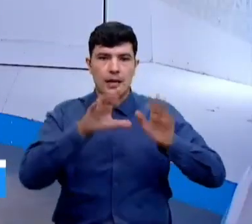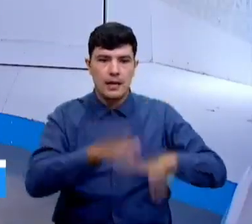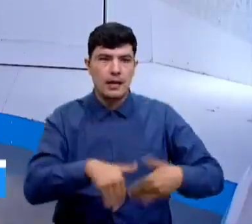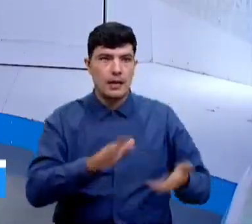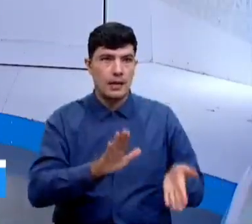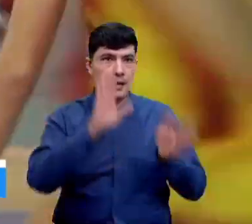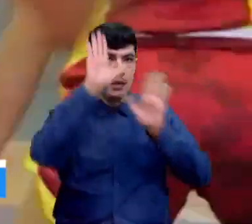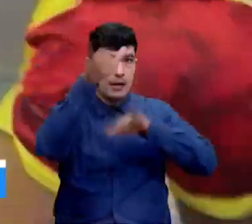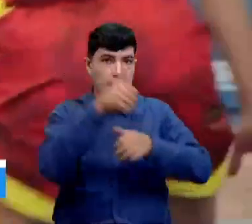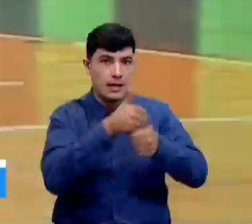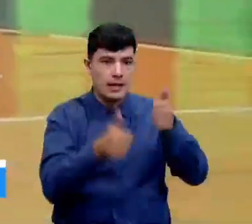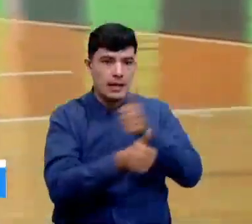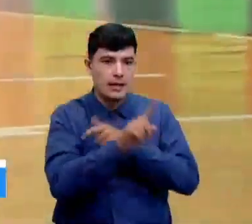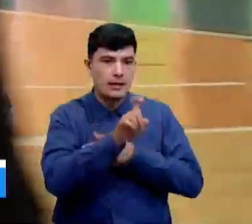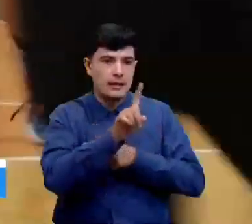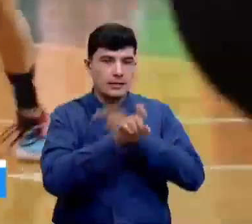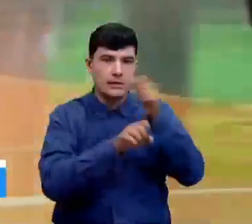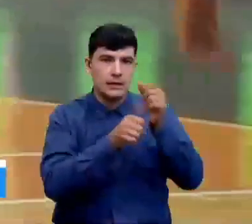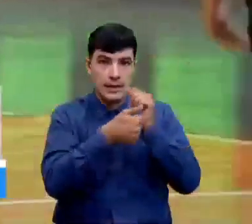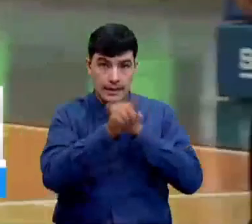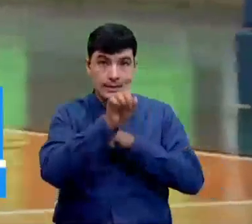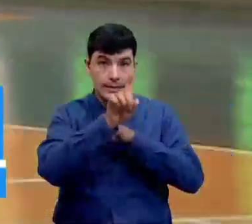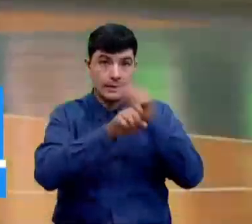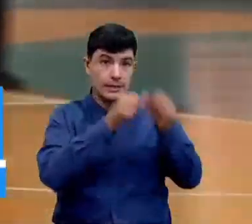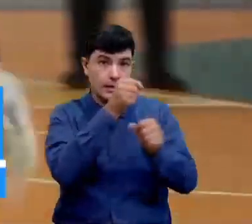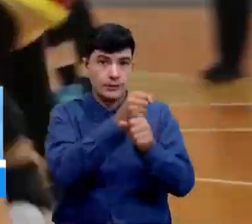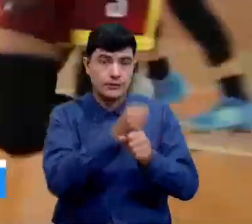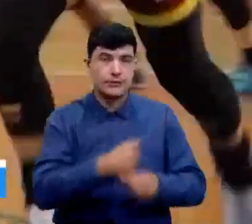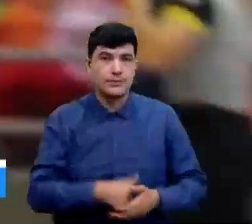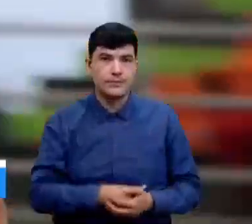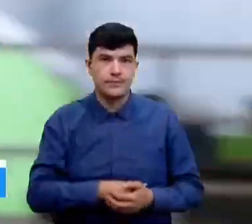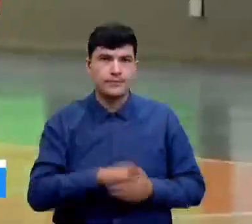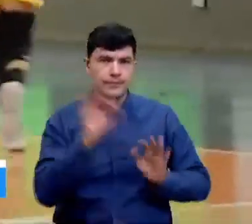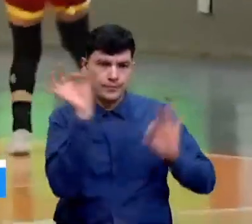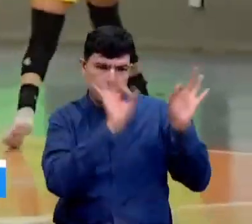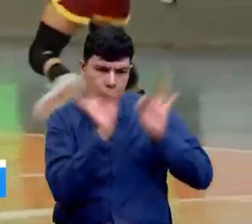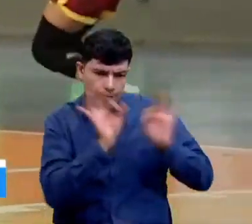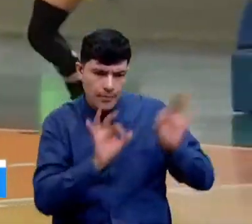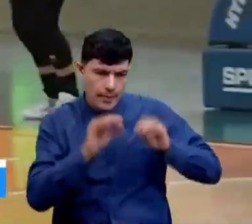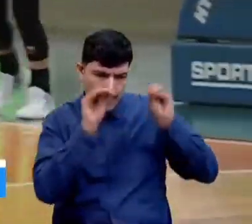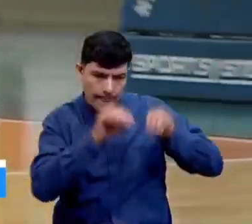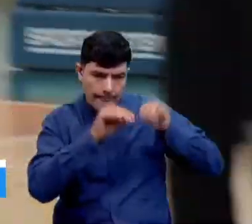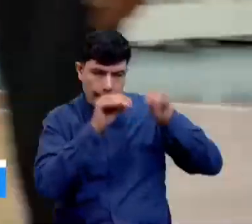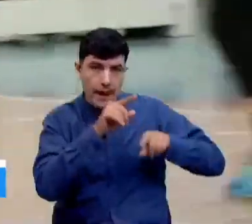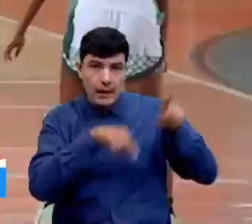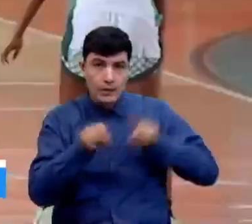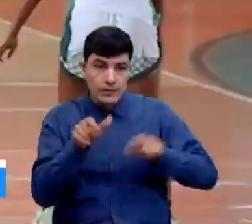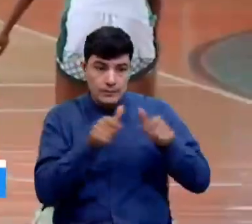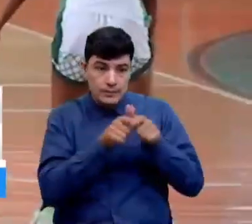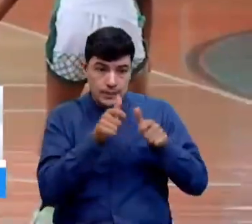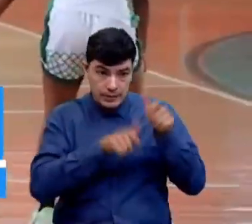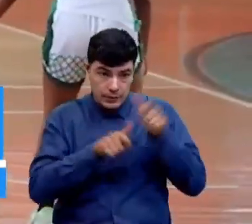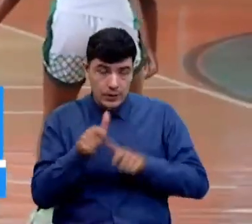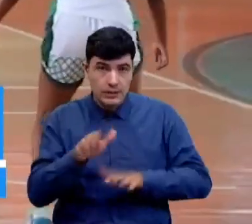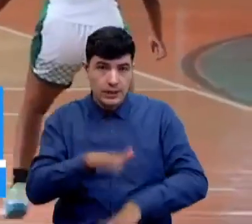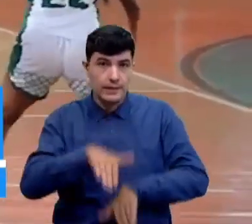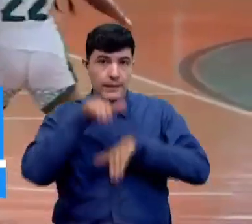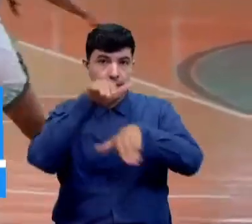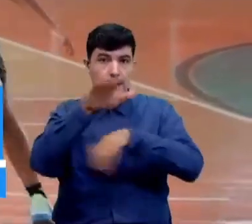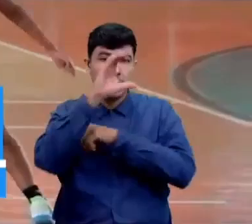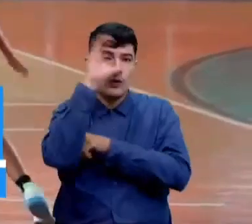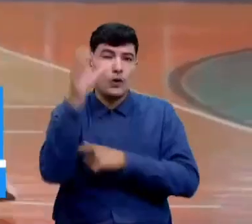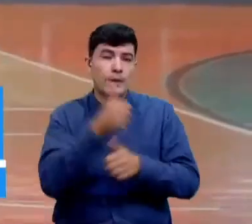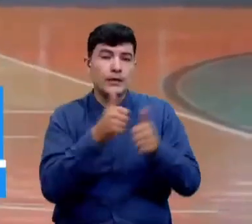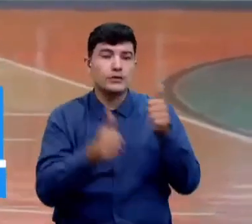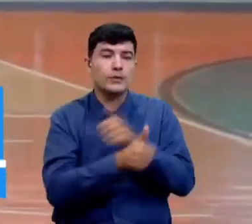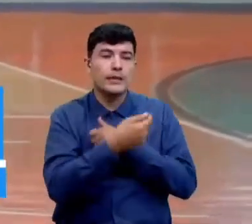categoría sub-16. Pues se prepara también allí algunas de las integrantes de la Selección Colombia sub-16 que van al Campeonato Mundial